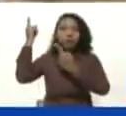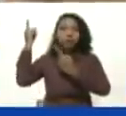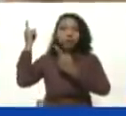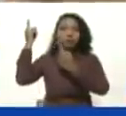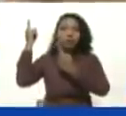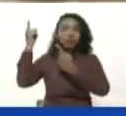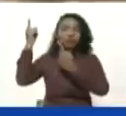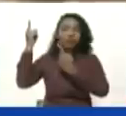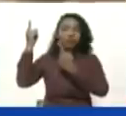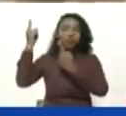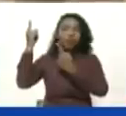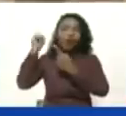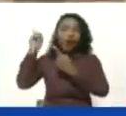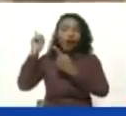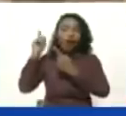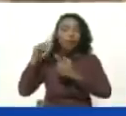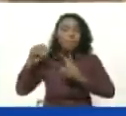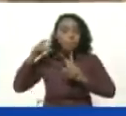Fue perseguido